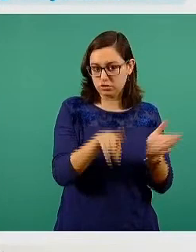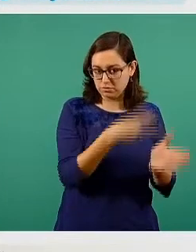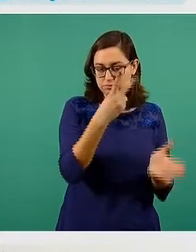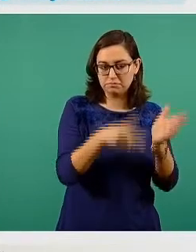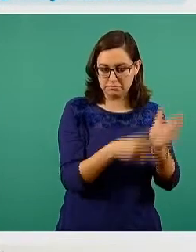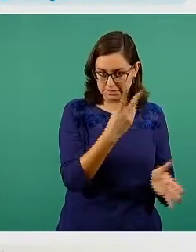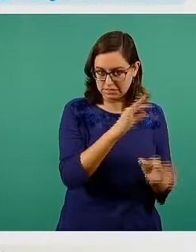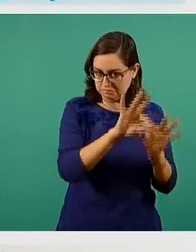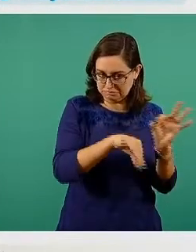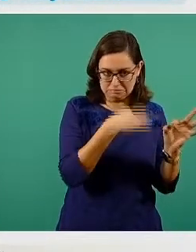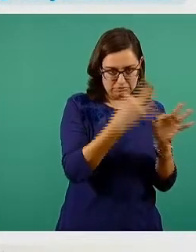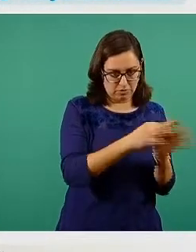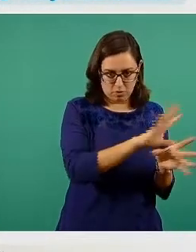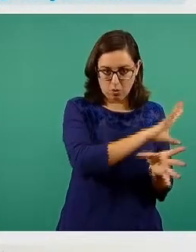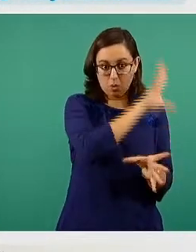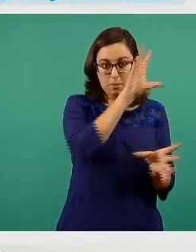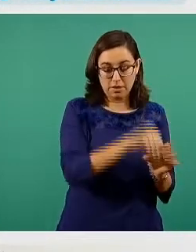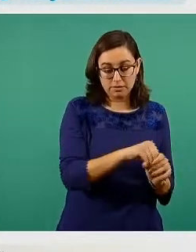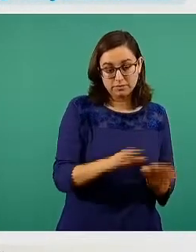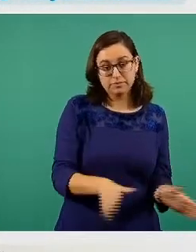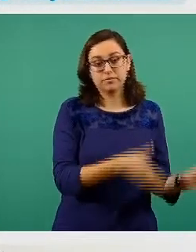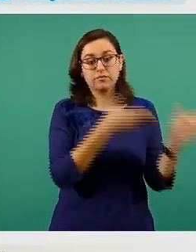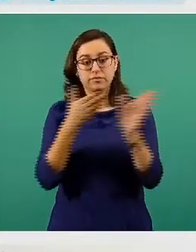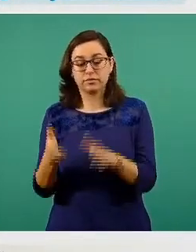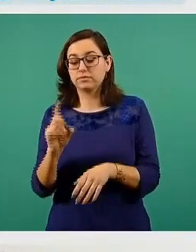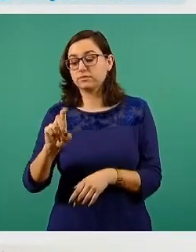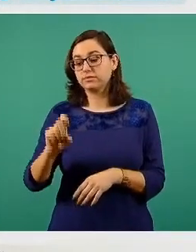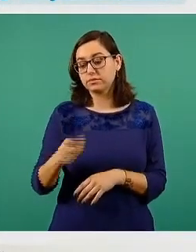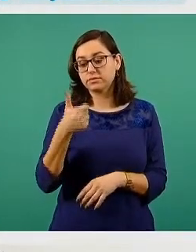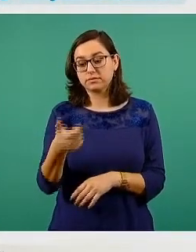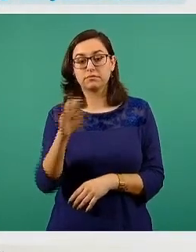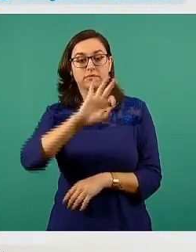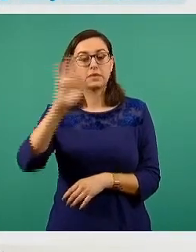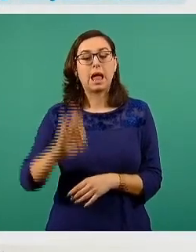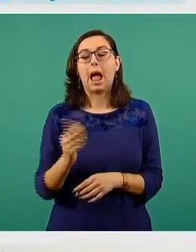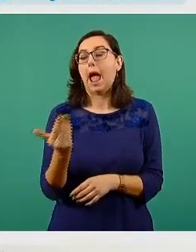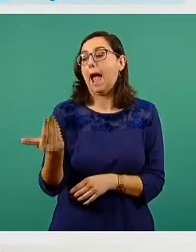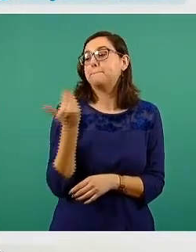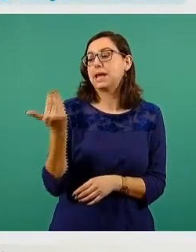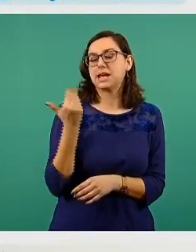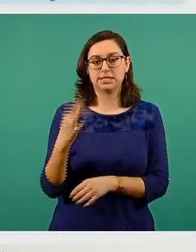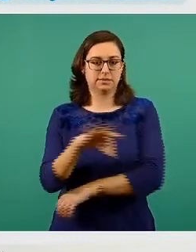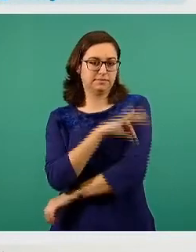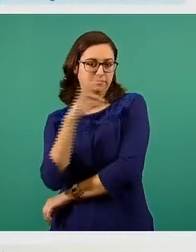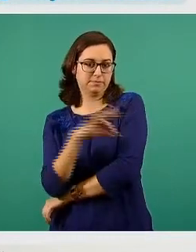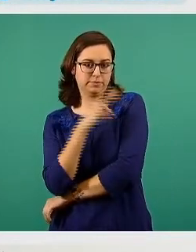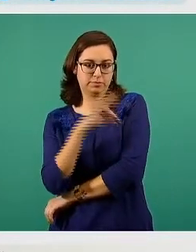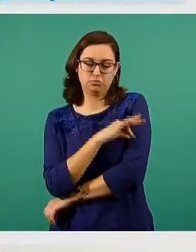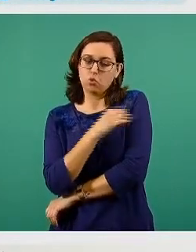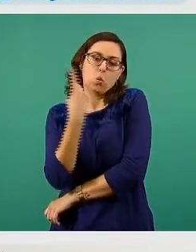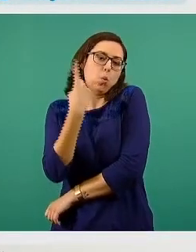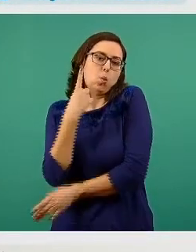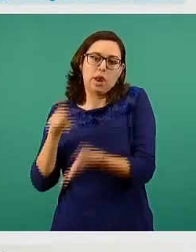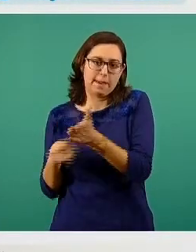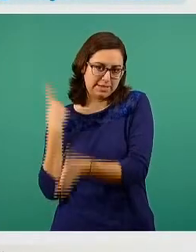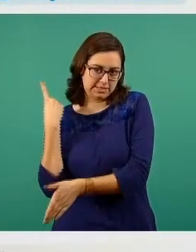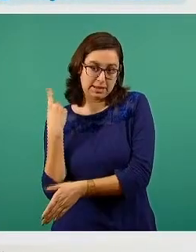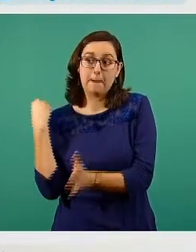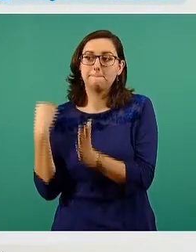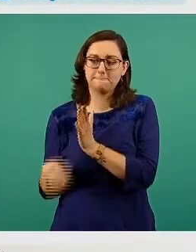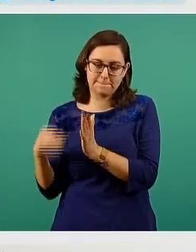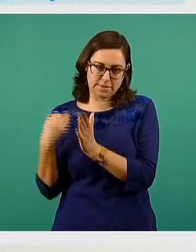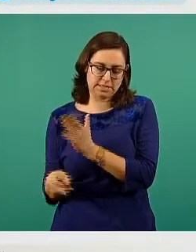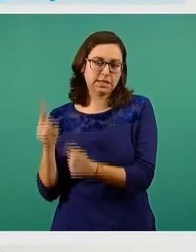son personas que tienen una aplicación reciente, 36%, y por lo tanto tienen medio esquema y está pendiente